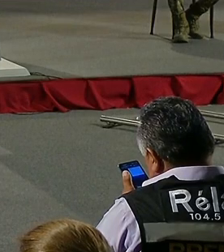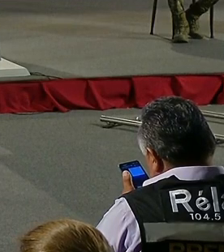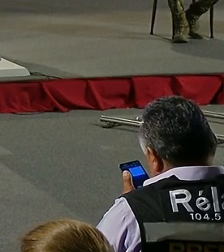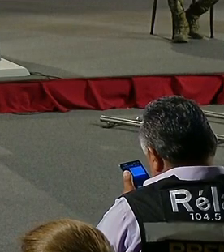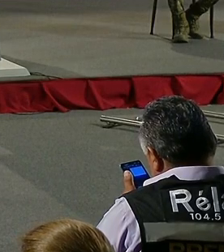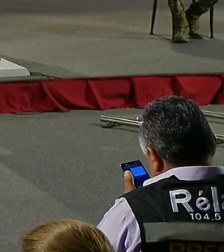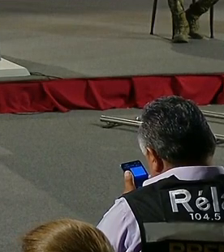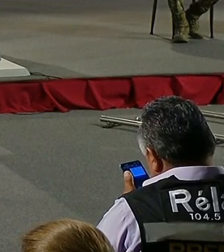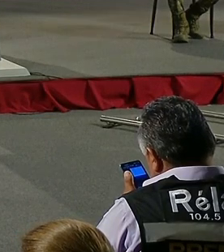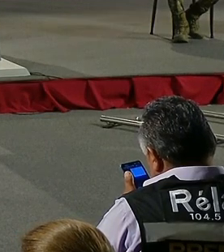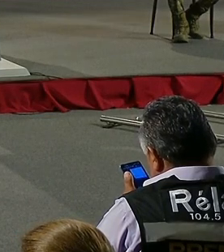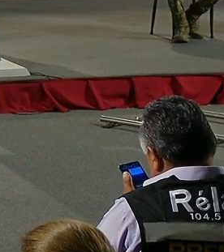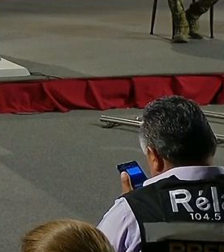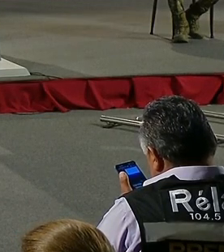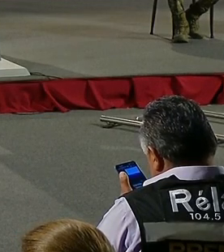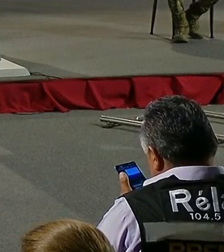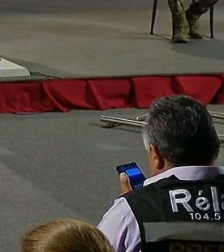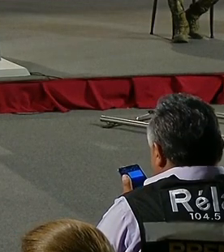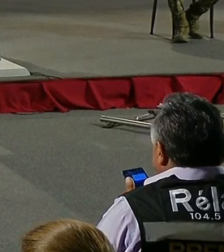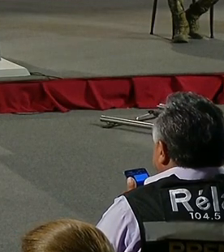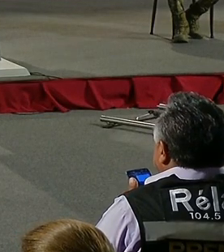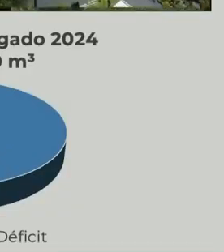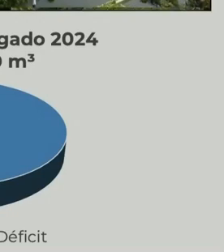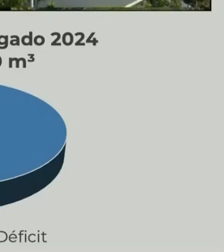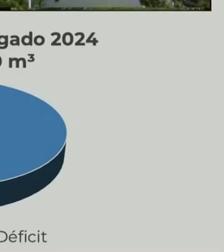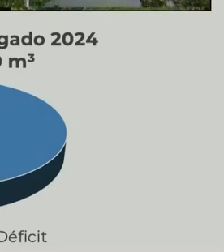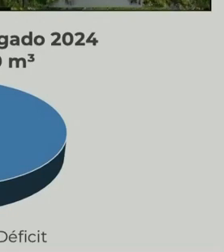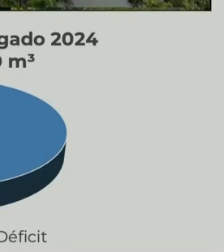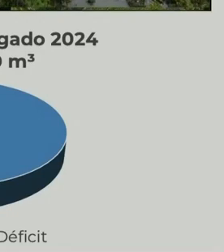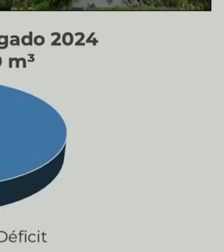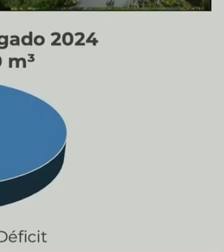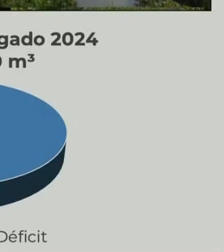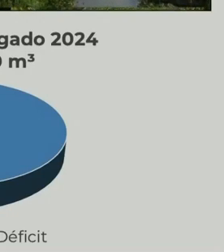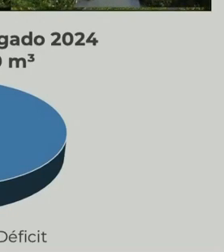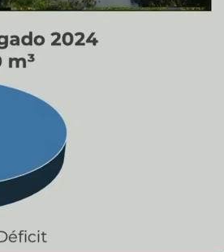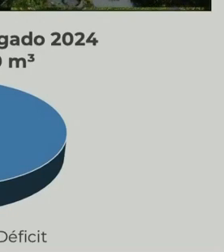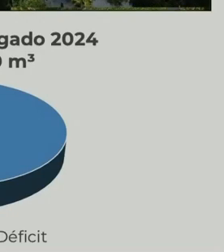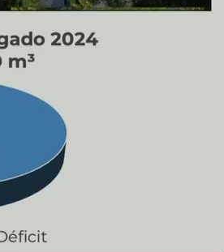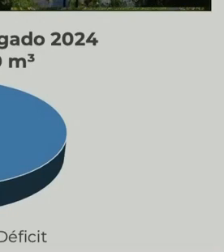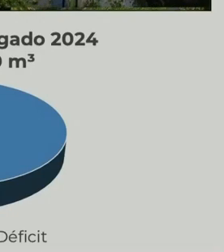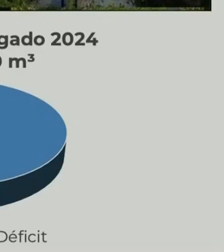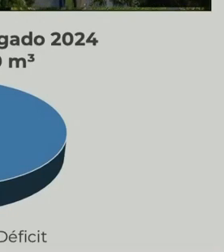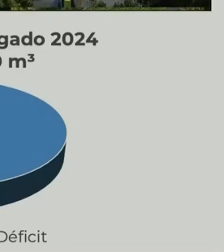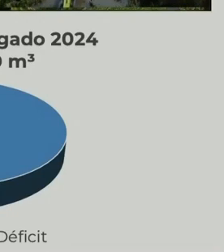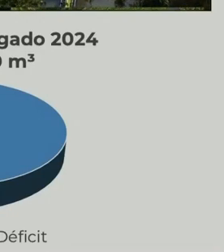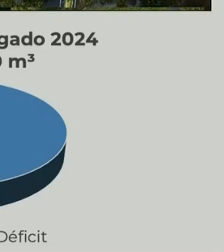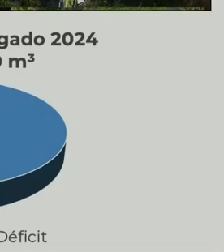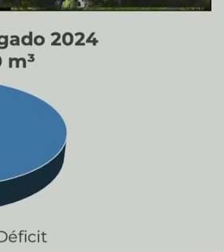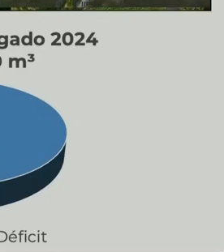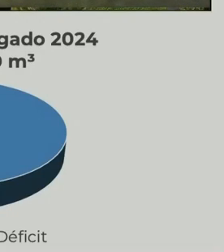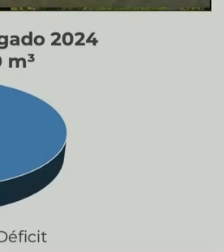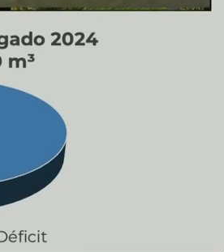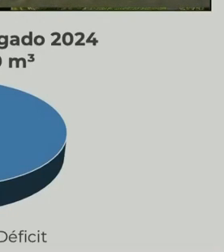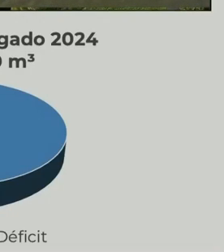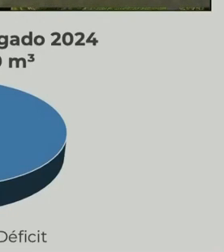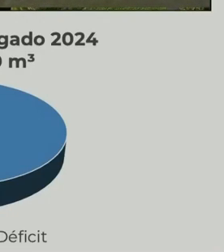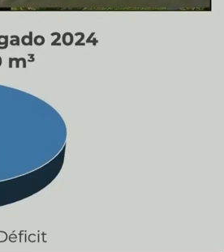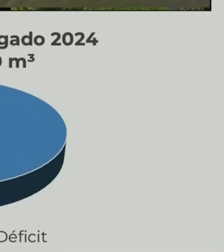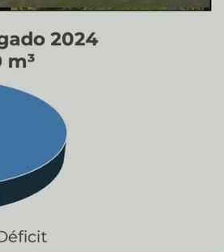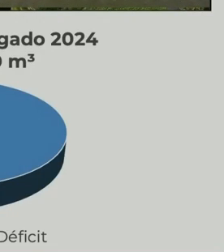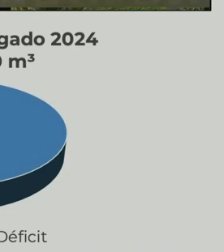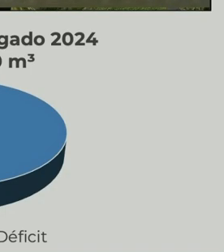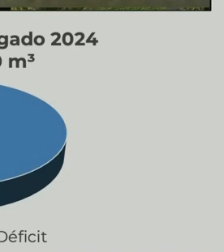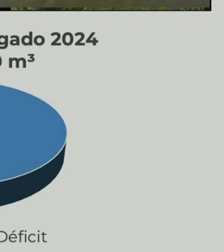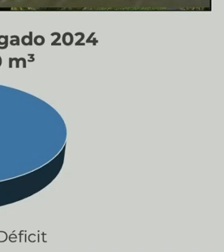Al cierre de esta administración y con todas esas líneas de acción que tomamos para modernizar nuestra flota de dragado, contaremos